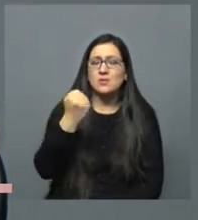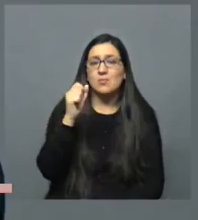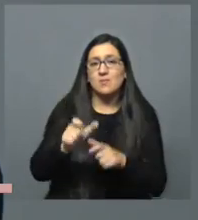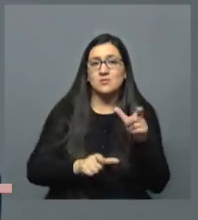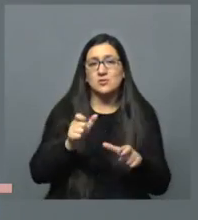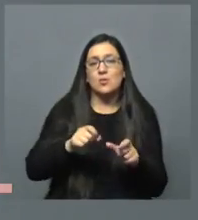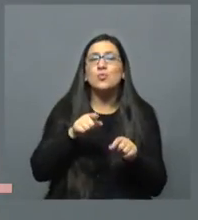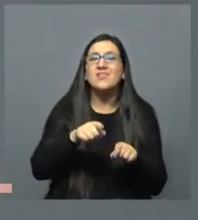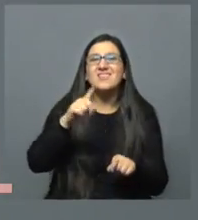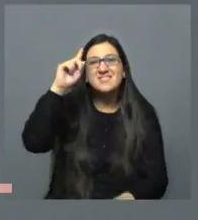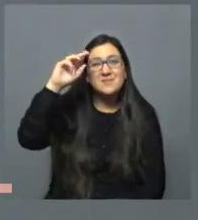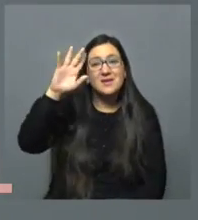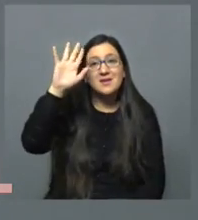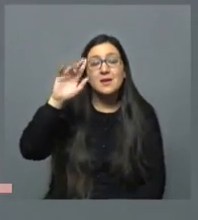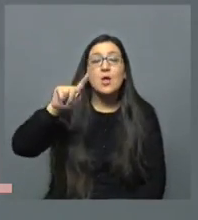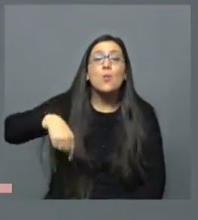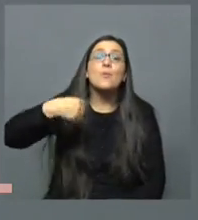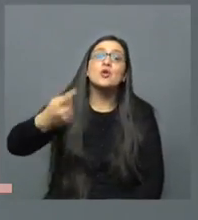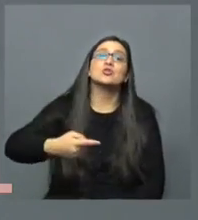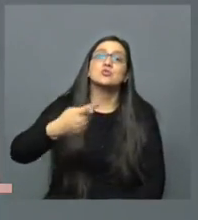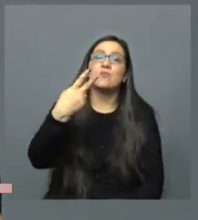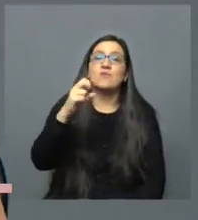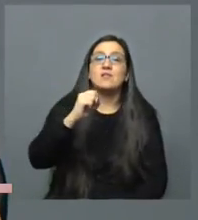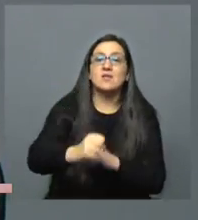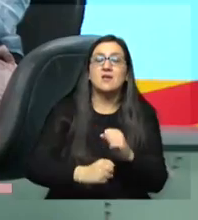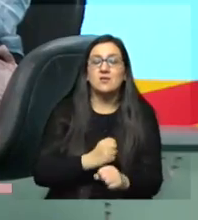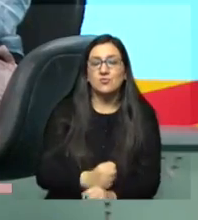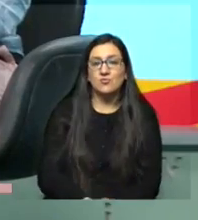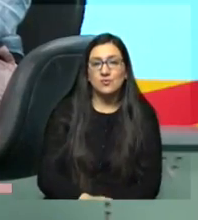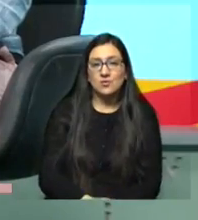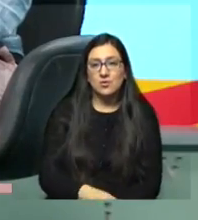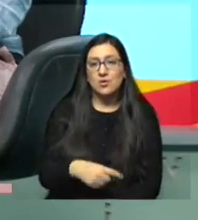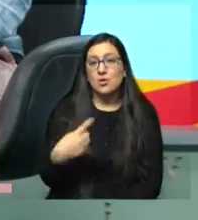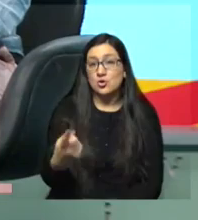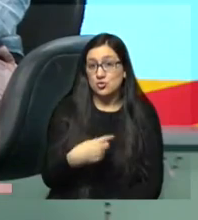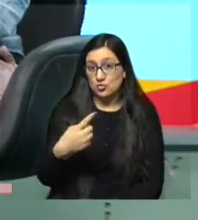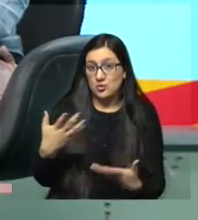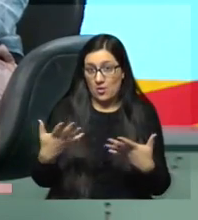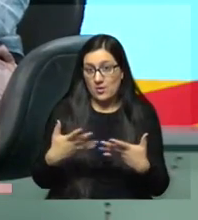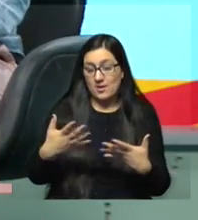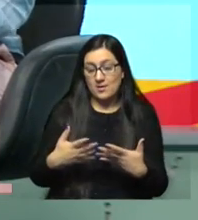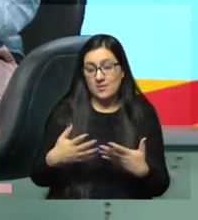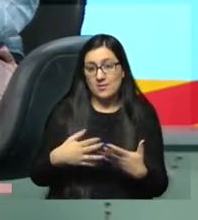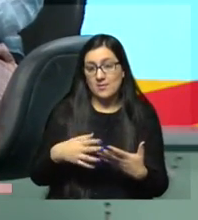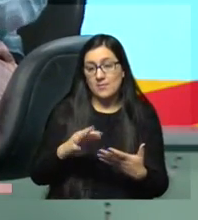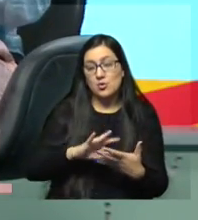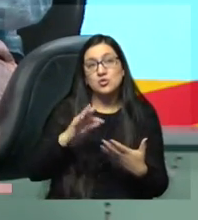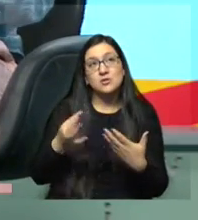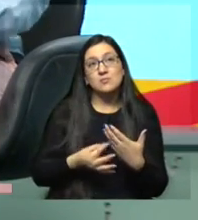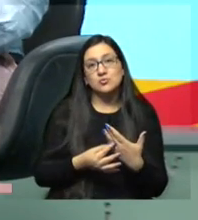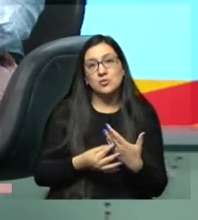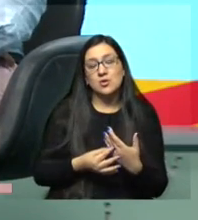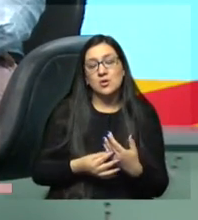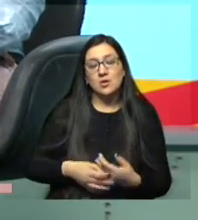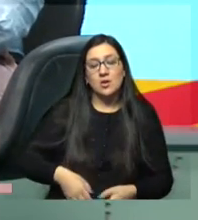Sí. ¿Qué se imaginan de acá a 20 años? ¿Qué es lo que quieren que suceda con esta campaña? Nosotros en realidad ahora lo que proyectamos de ahora en más es pensar, bueno, que cumplimos